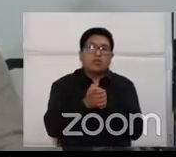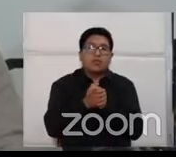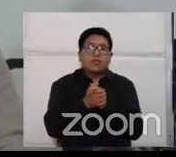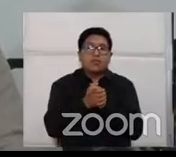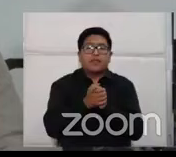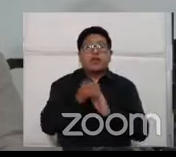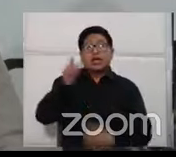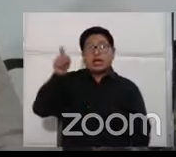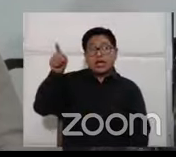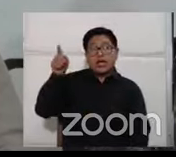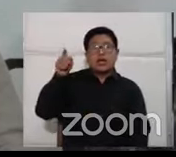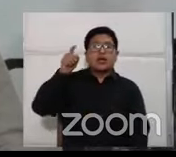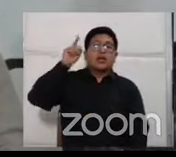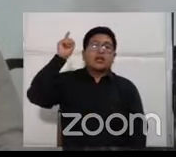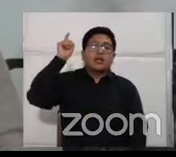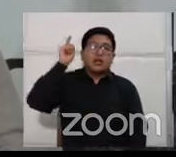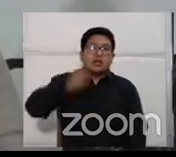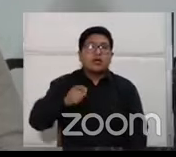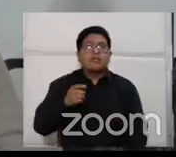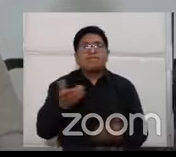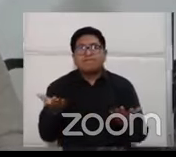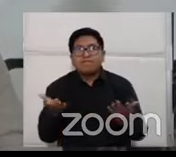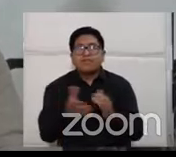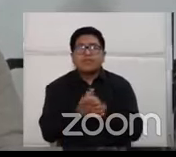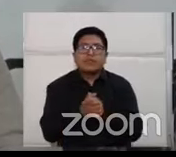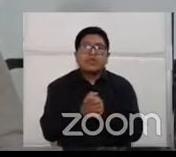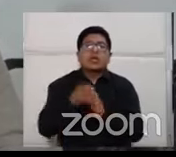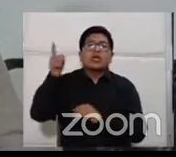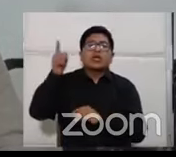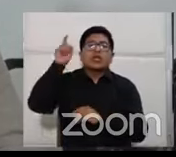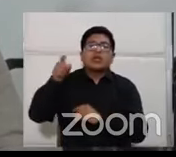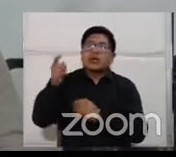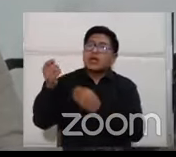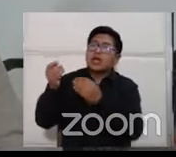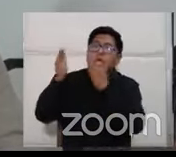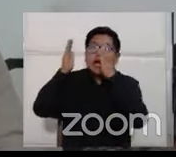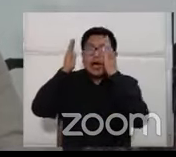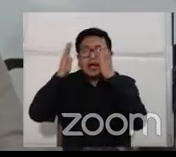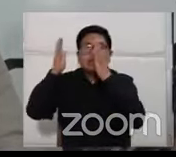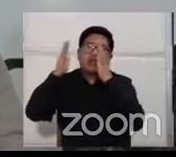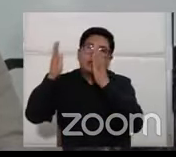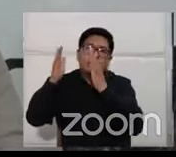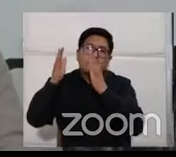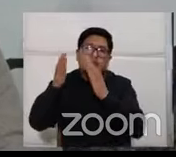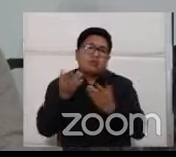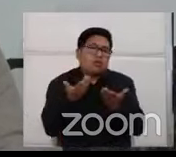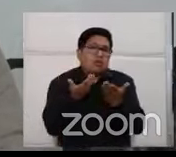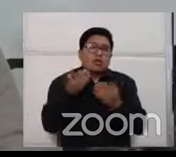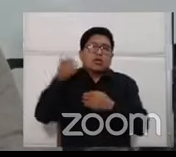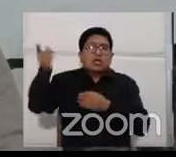la que nos tome la voz y voto para la toma de decisiones